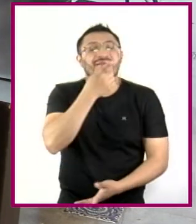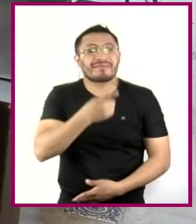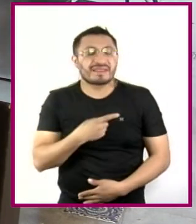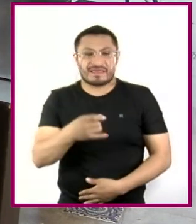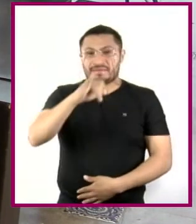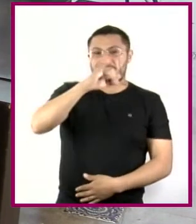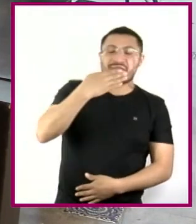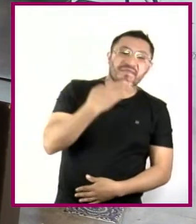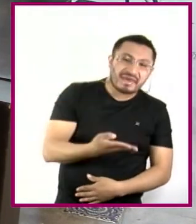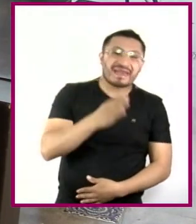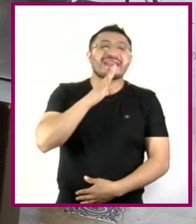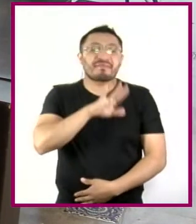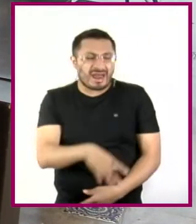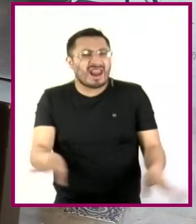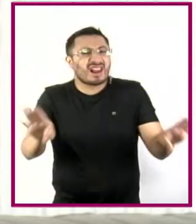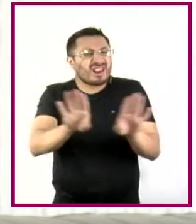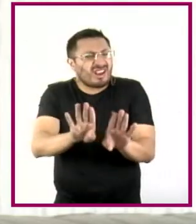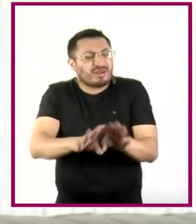bien o no.